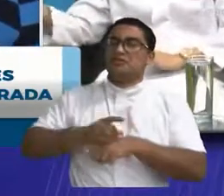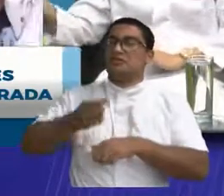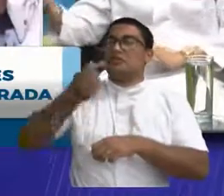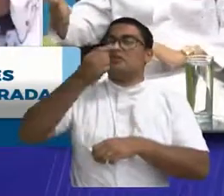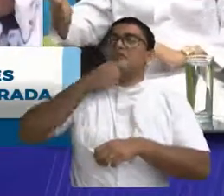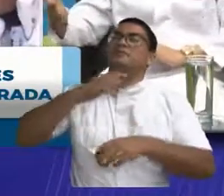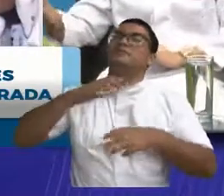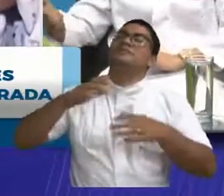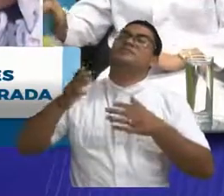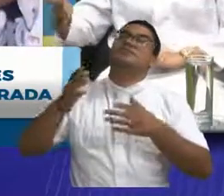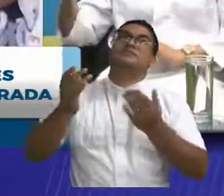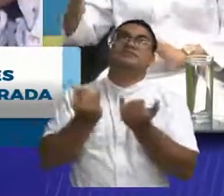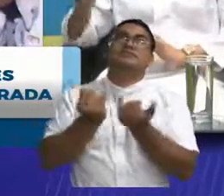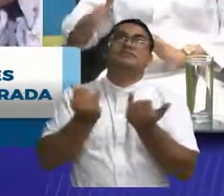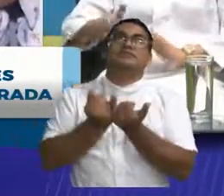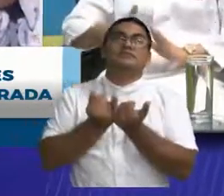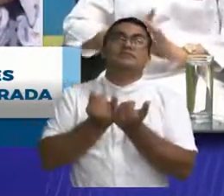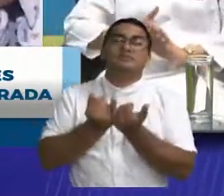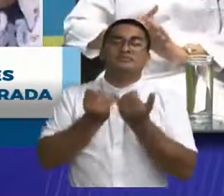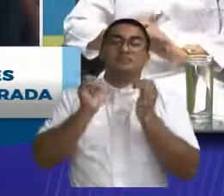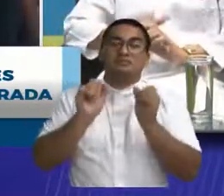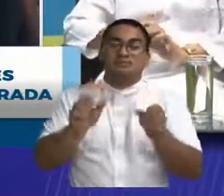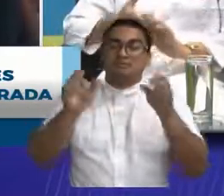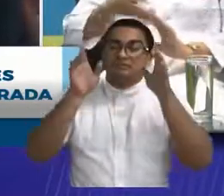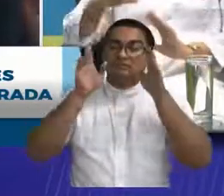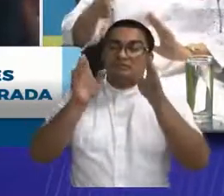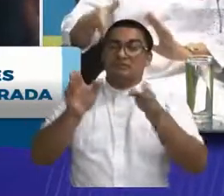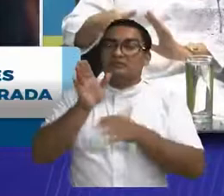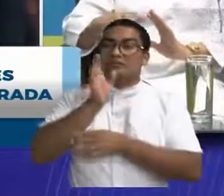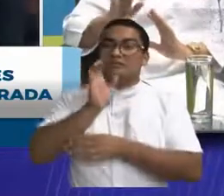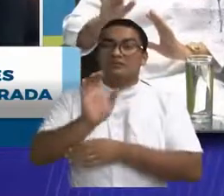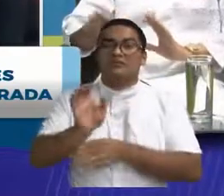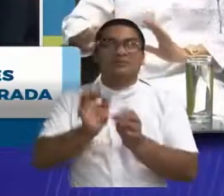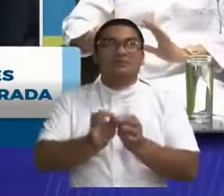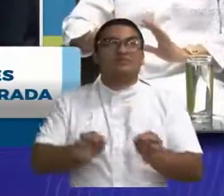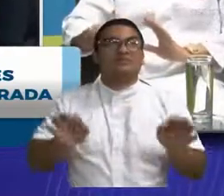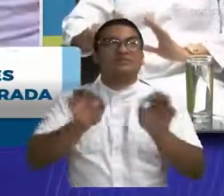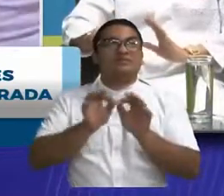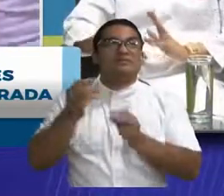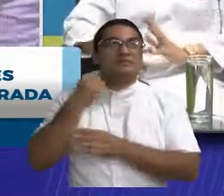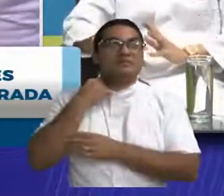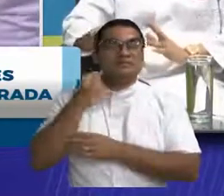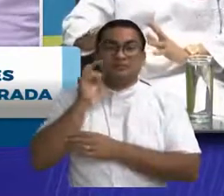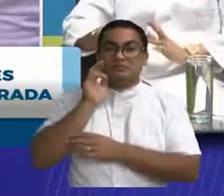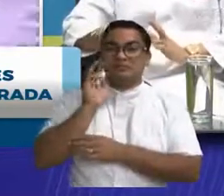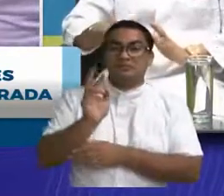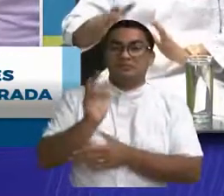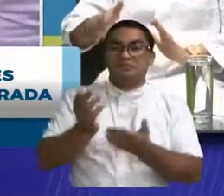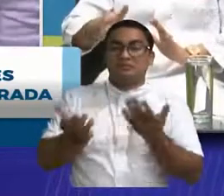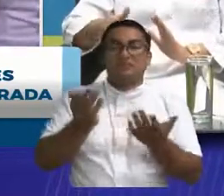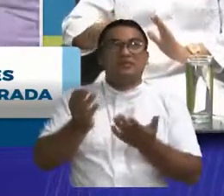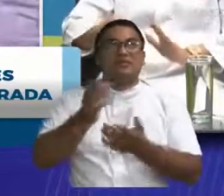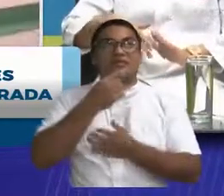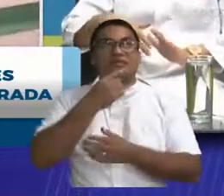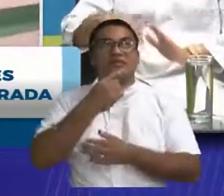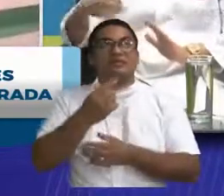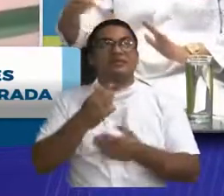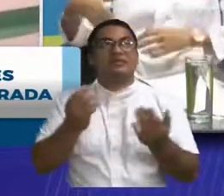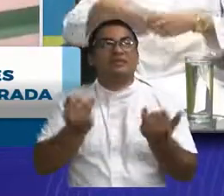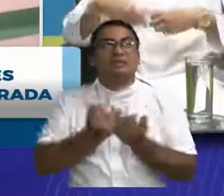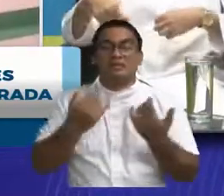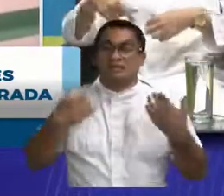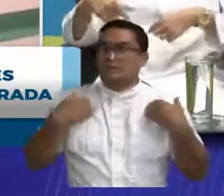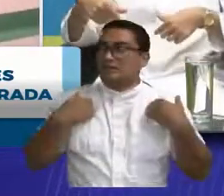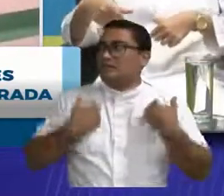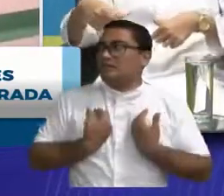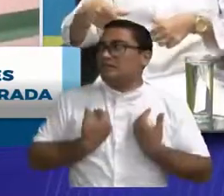hasta ese límite para poder atender a un niño. Nosotros siempre decimos, si usted ya lo ve decaído, con que está un poco cansadito y no esperar